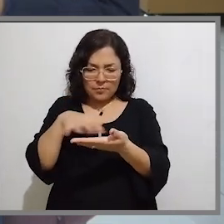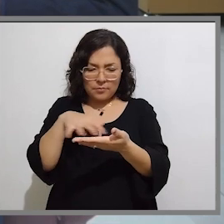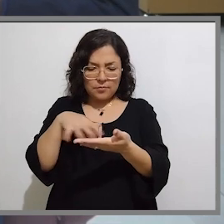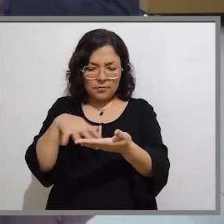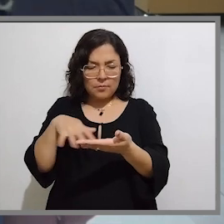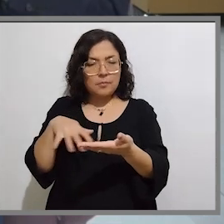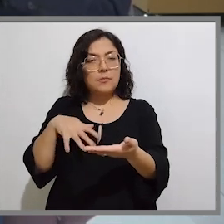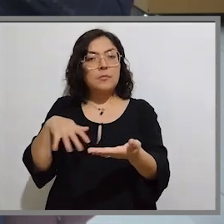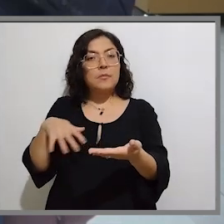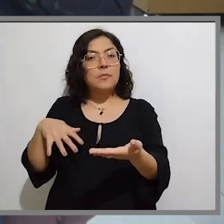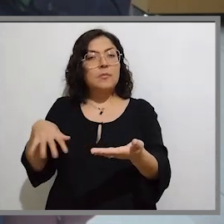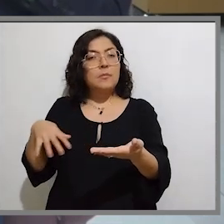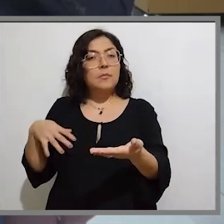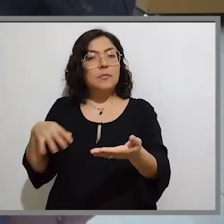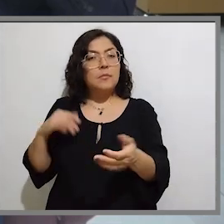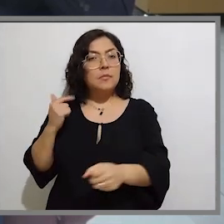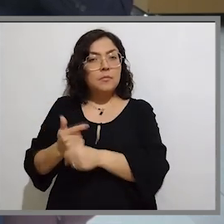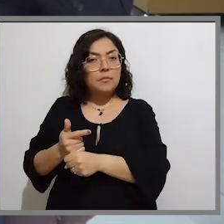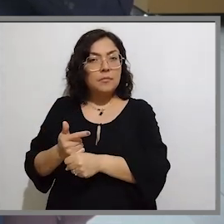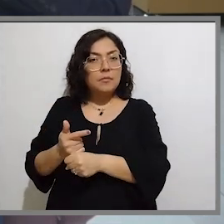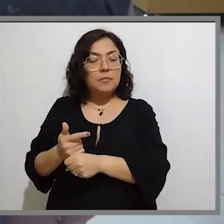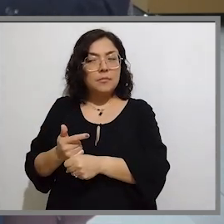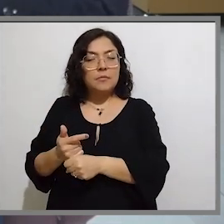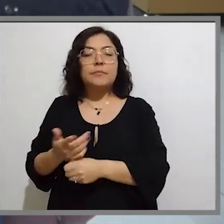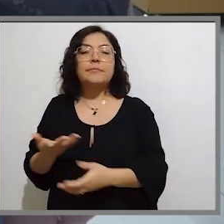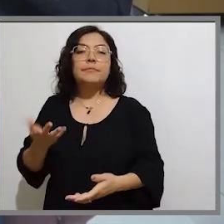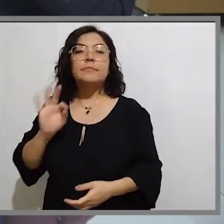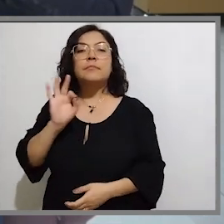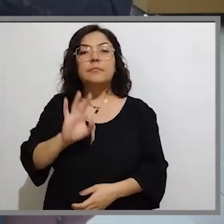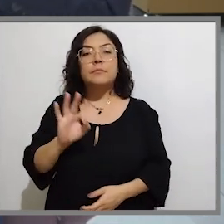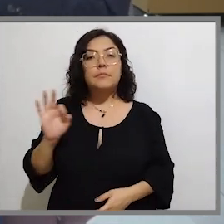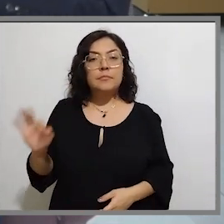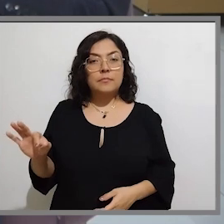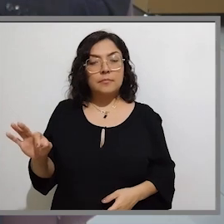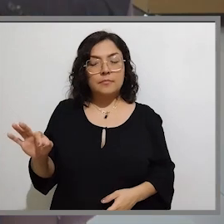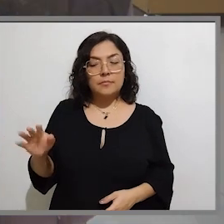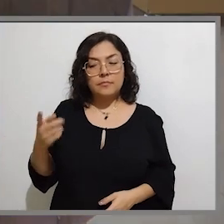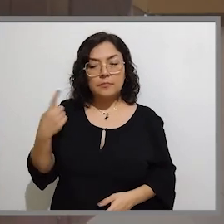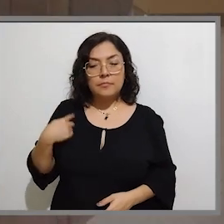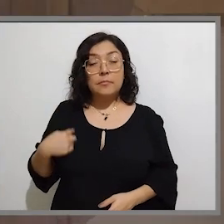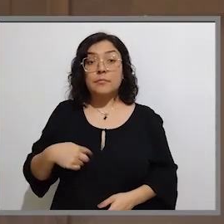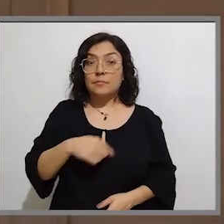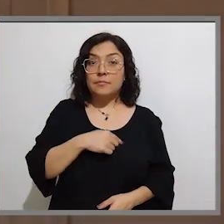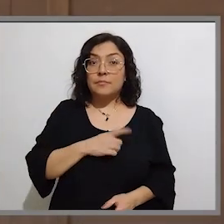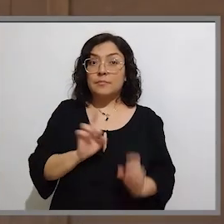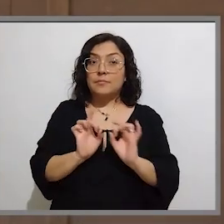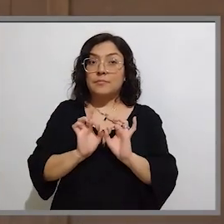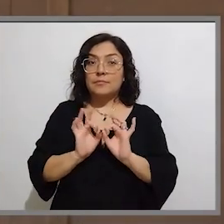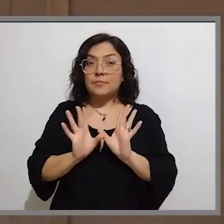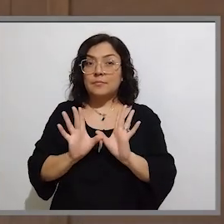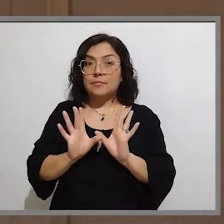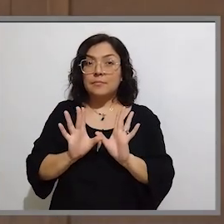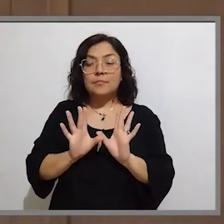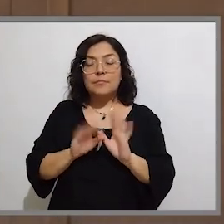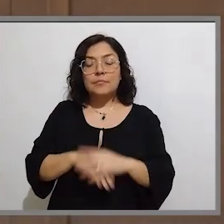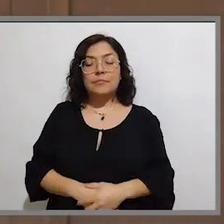forma después relata cómo ya en tiempos más cercanos hay el intento, al margen de la ley, porque la ley no lo